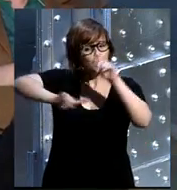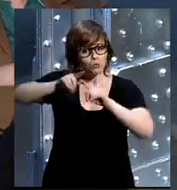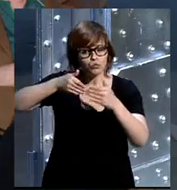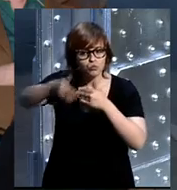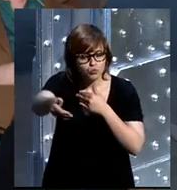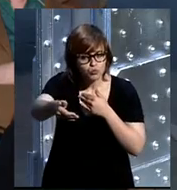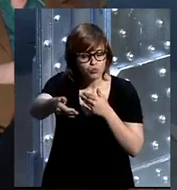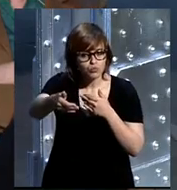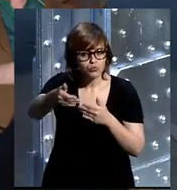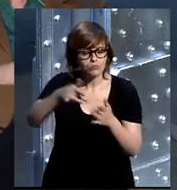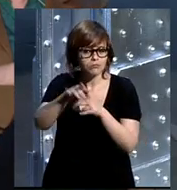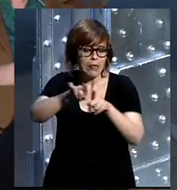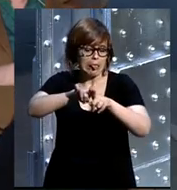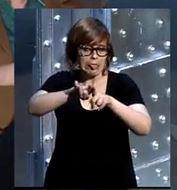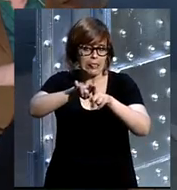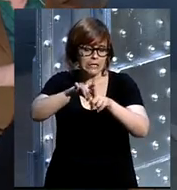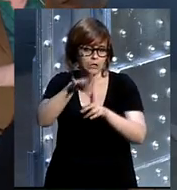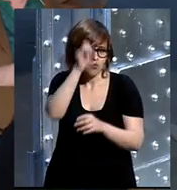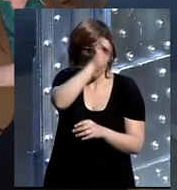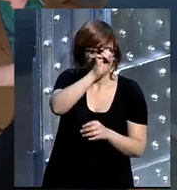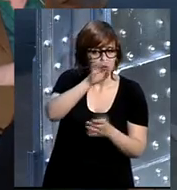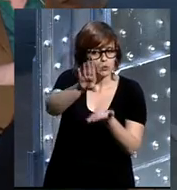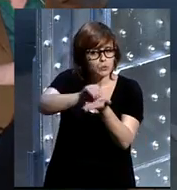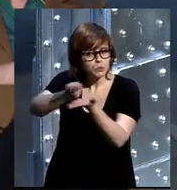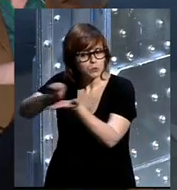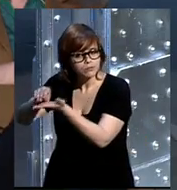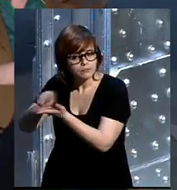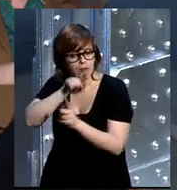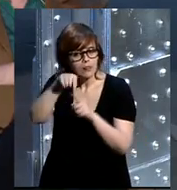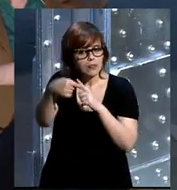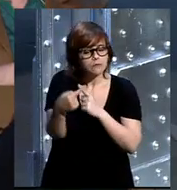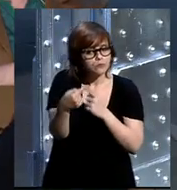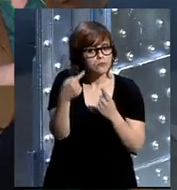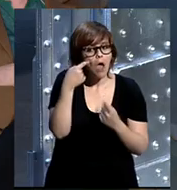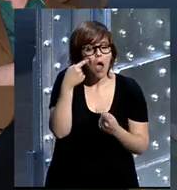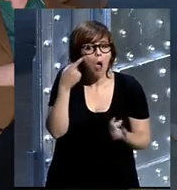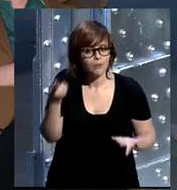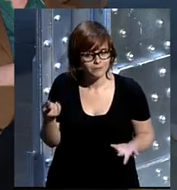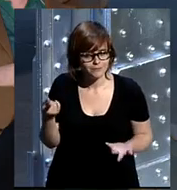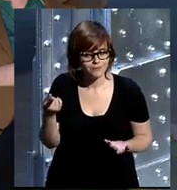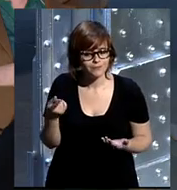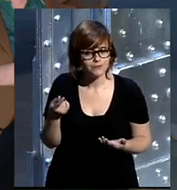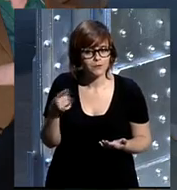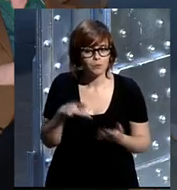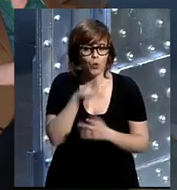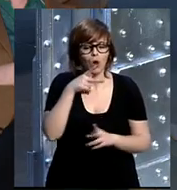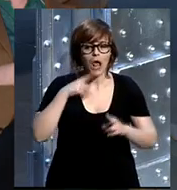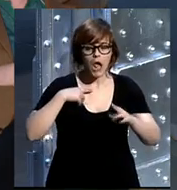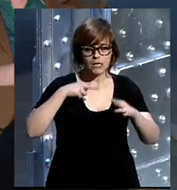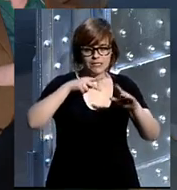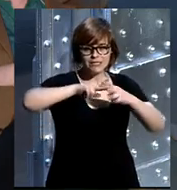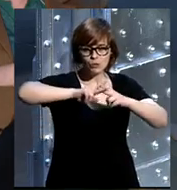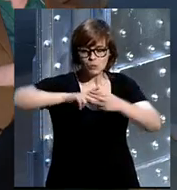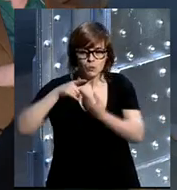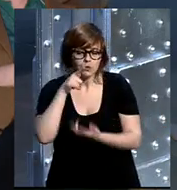por lo menos es una crítica y opiniones que uno recoge, es que gran parte de esos instrumentos, sobre todo la